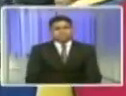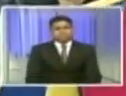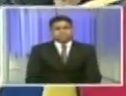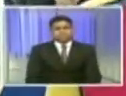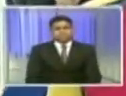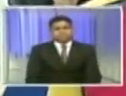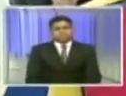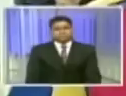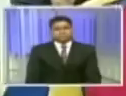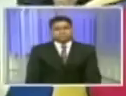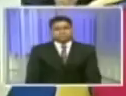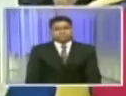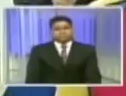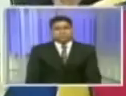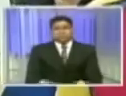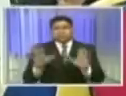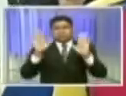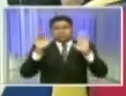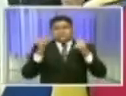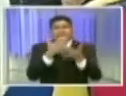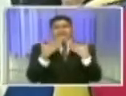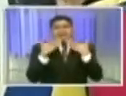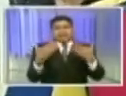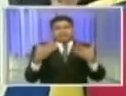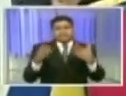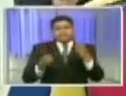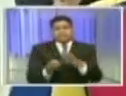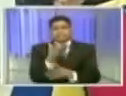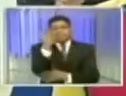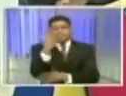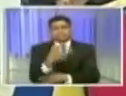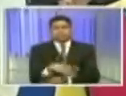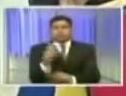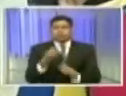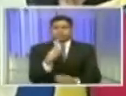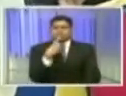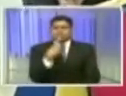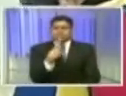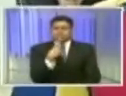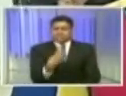Thank you very much, mayo. ¿Cómo se dice en inglés mayo?